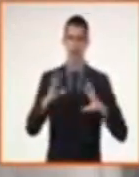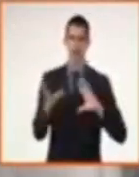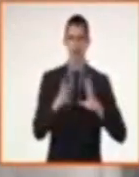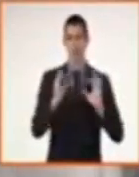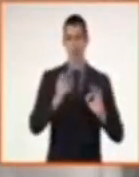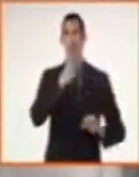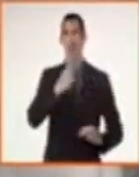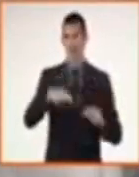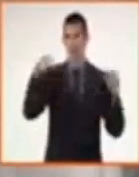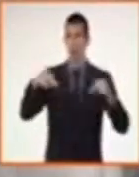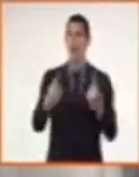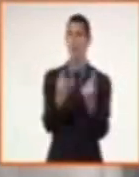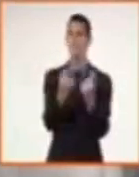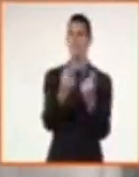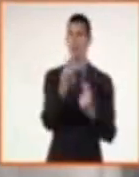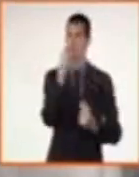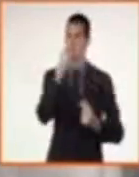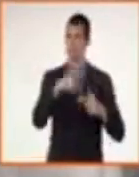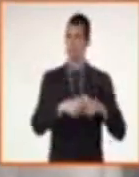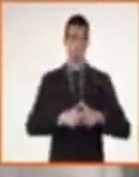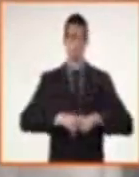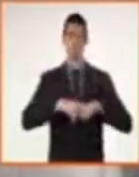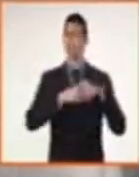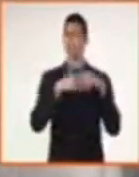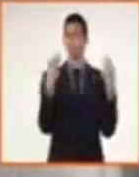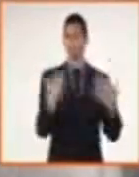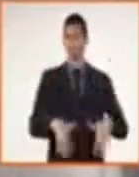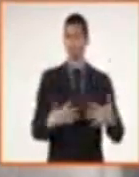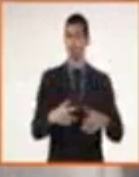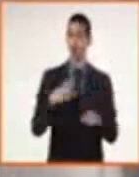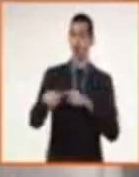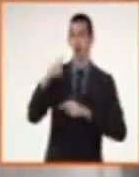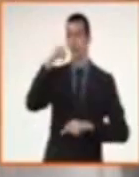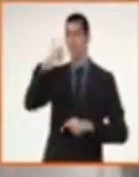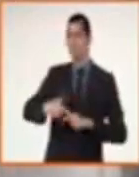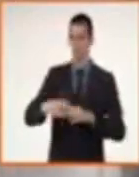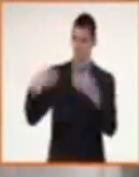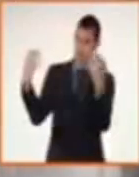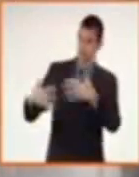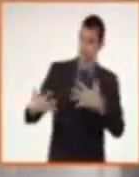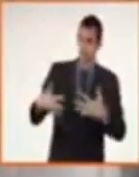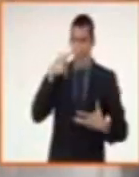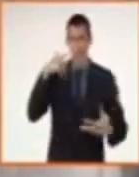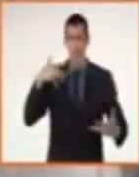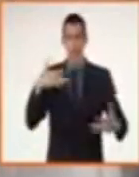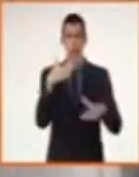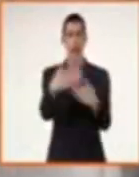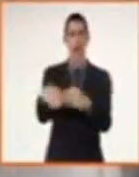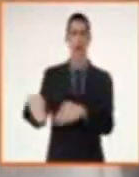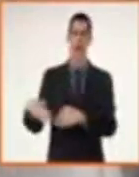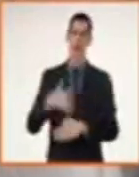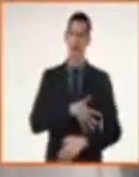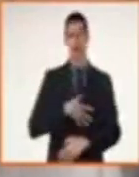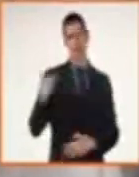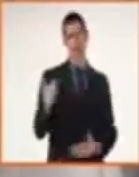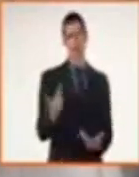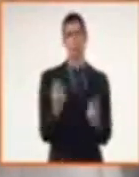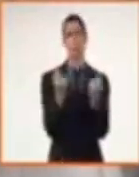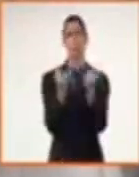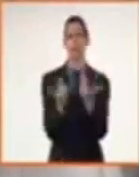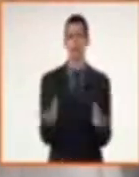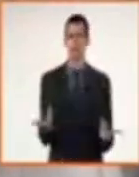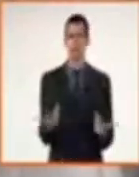de los alimentos y los precios de los combustibles y prácticamente ha convertido la subida de precios en un problema mundial. Un